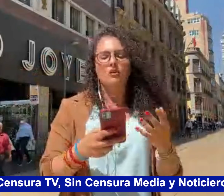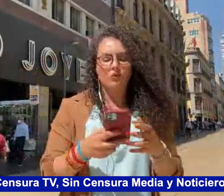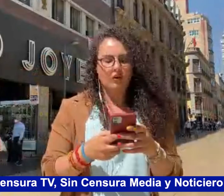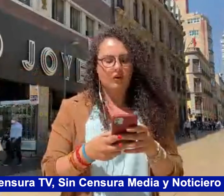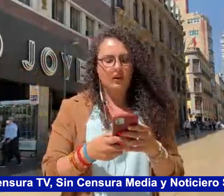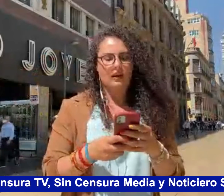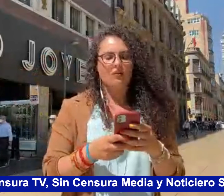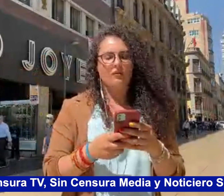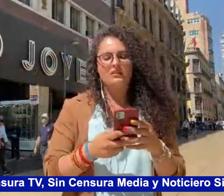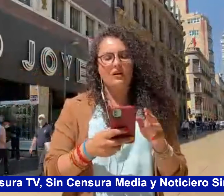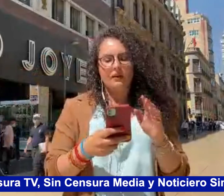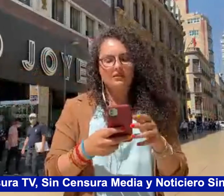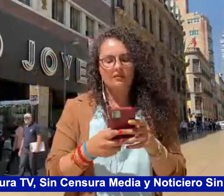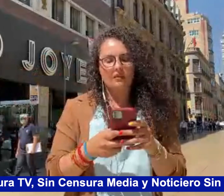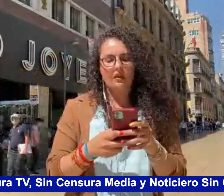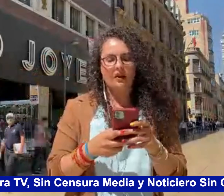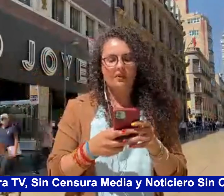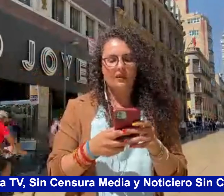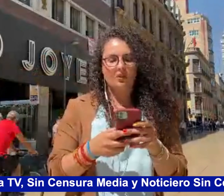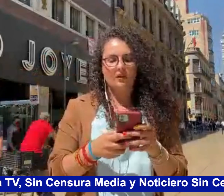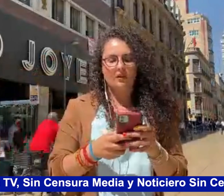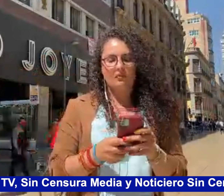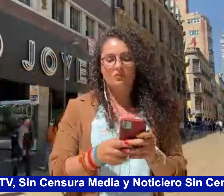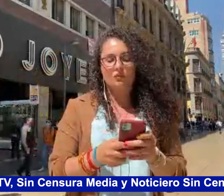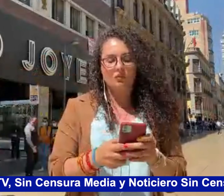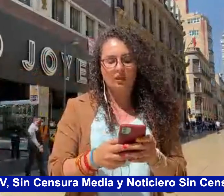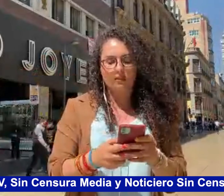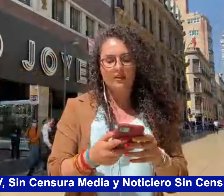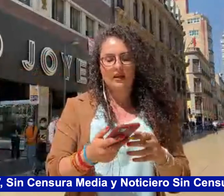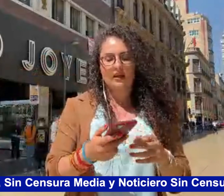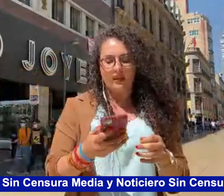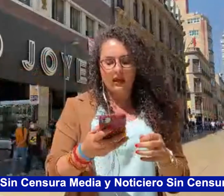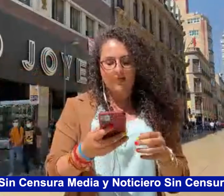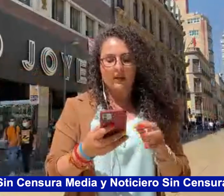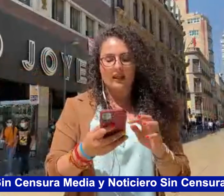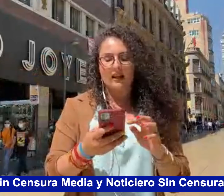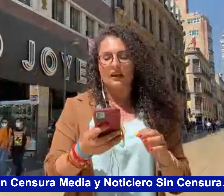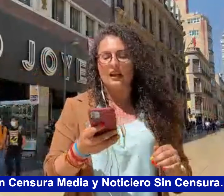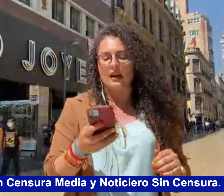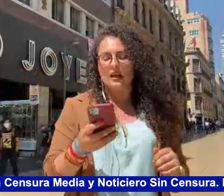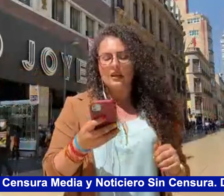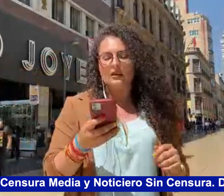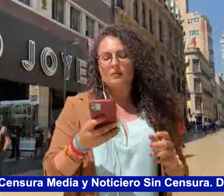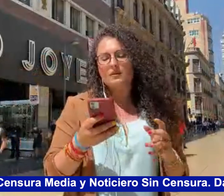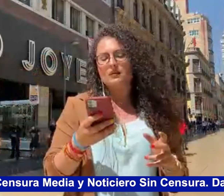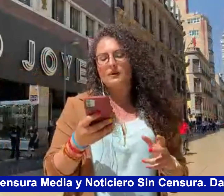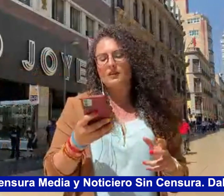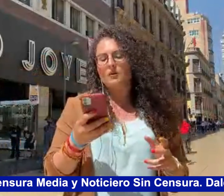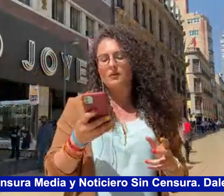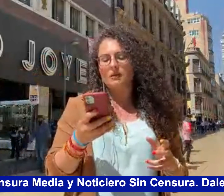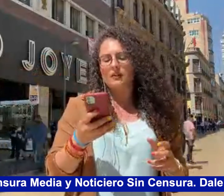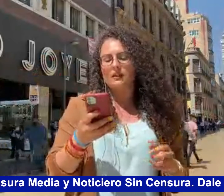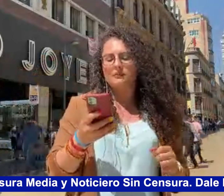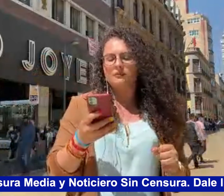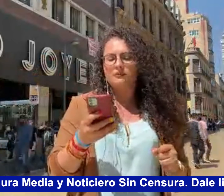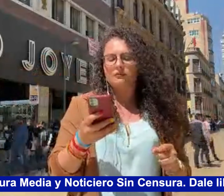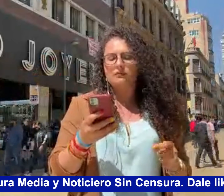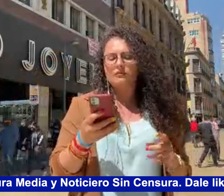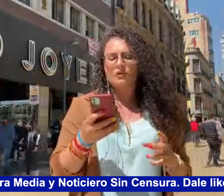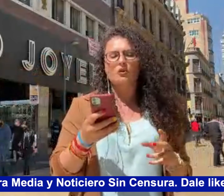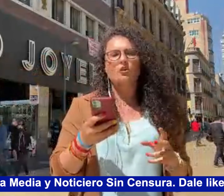con lo que ocurrió hoy en la conferencia de prensa. Me voy a ir rapidito porque tenemos muchos temas que dar para dar y regalar. Quiero empezar